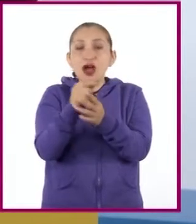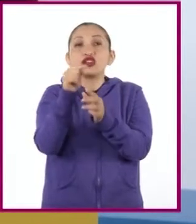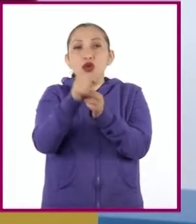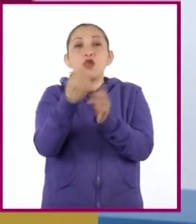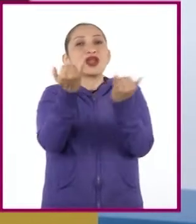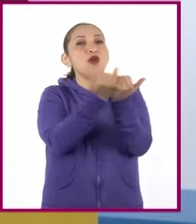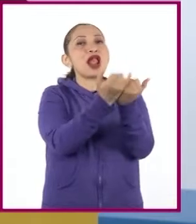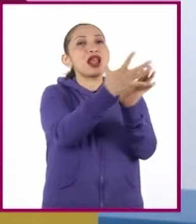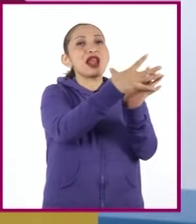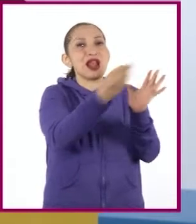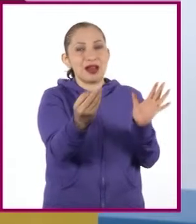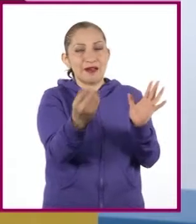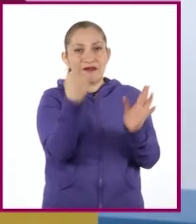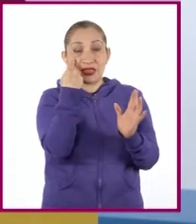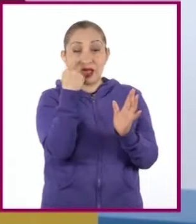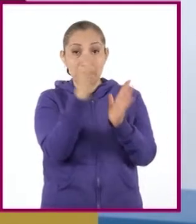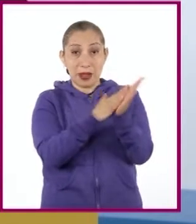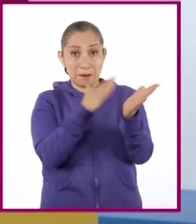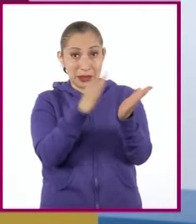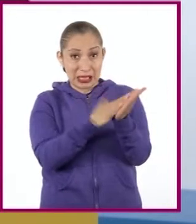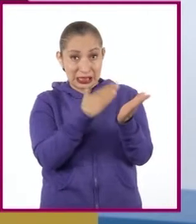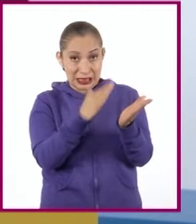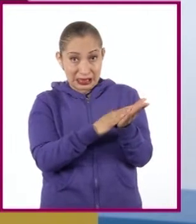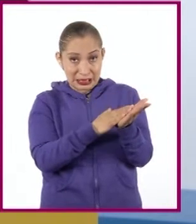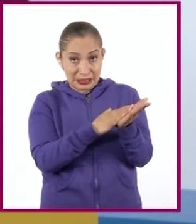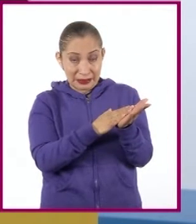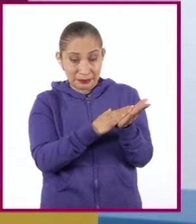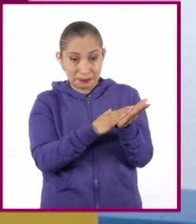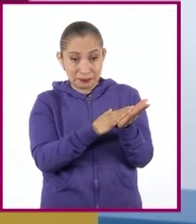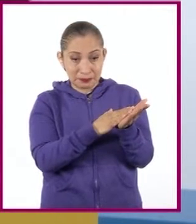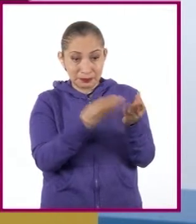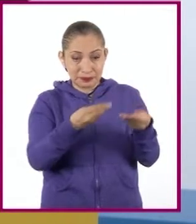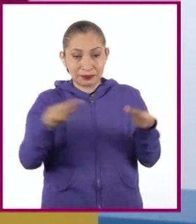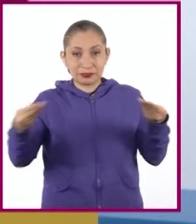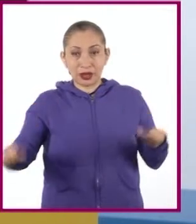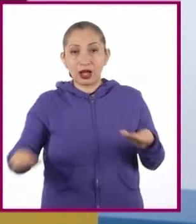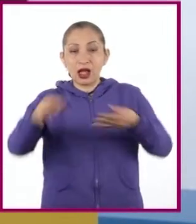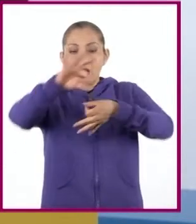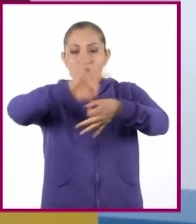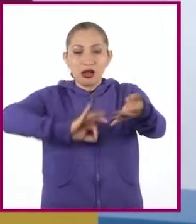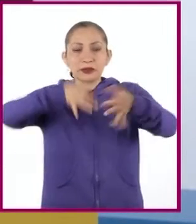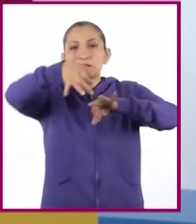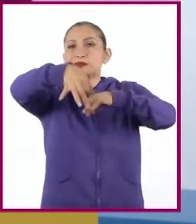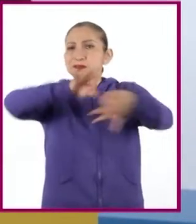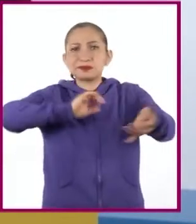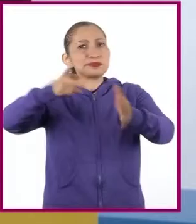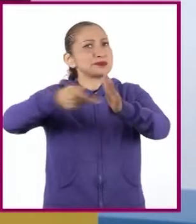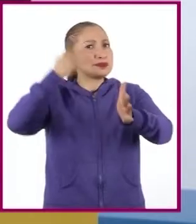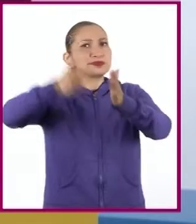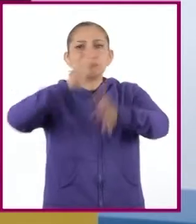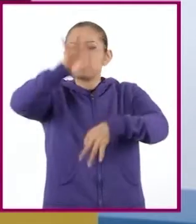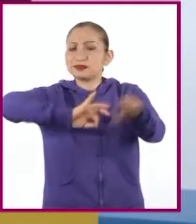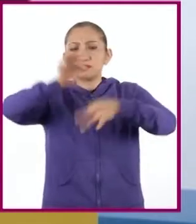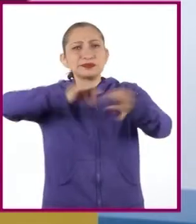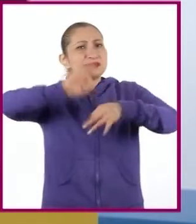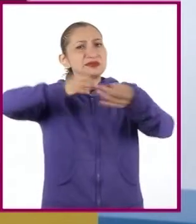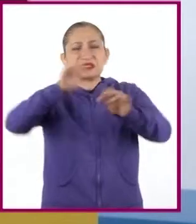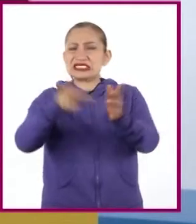replicarlo con una hoja de papel. Tómala y rómpela hasta que ya no puedas dividirla